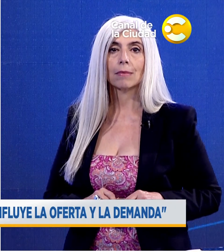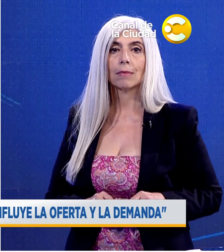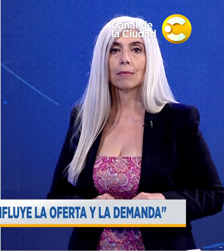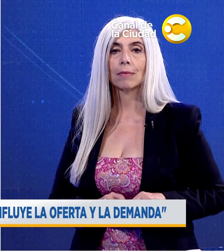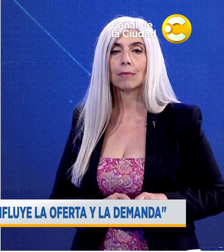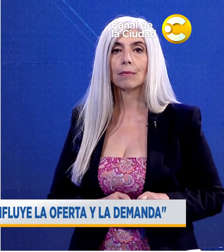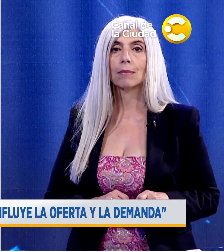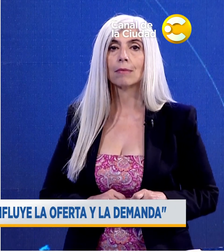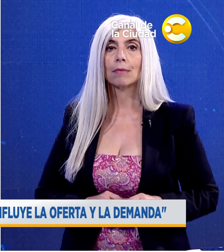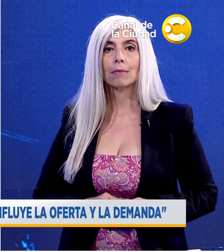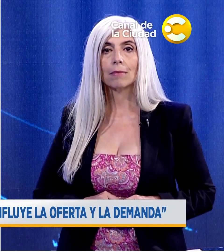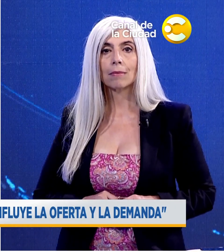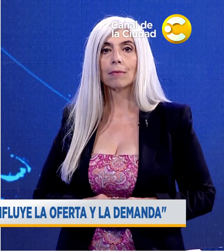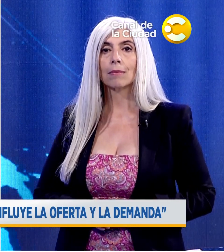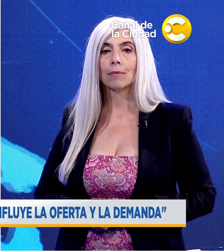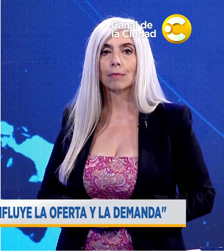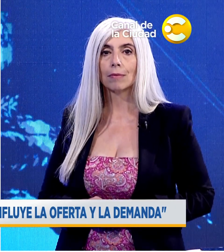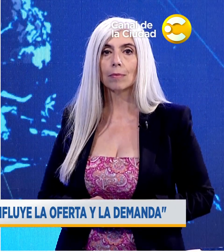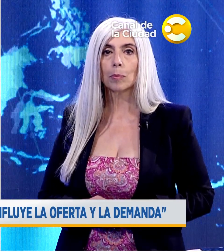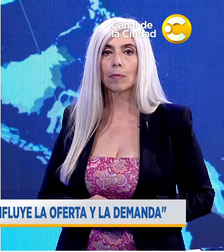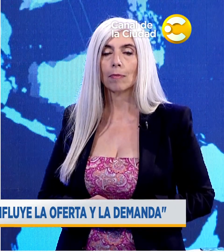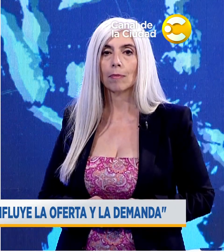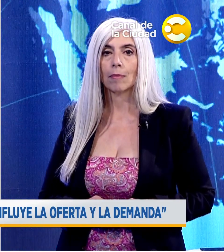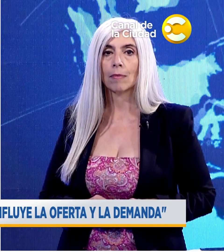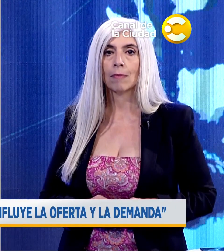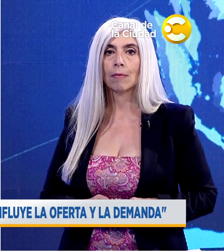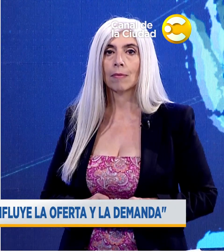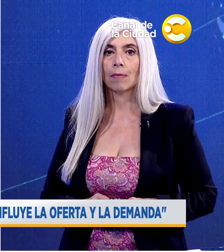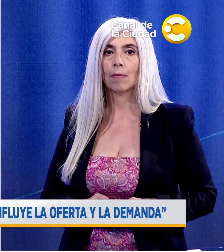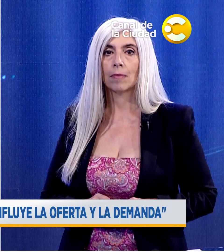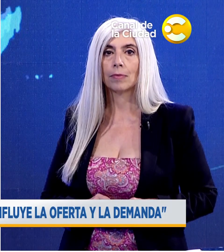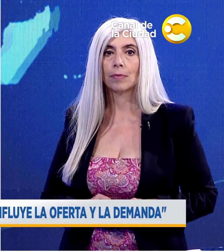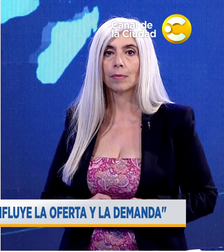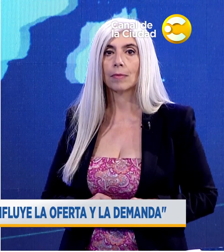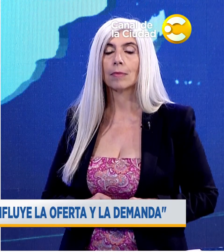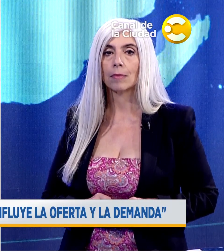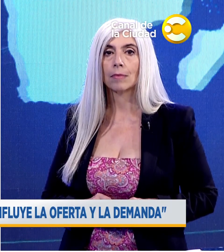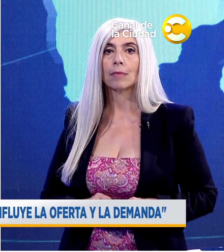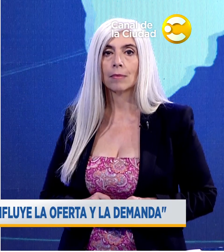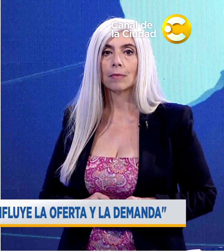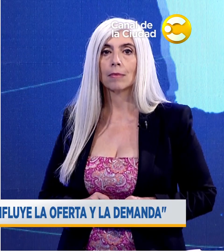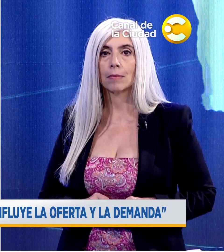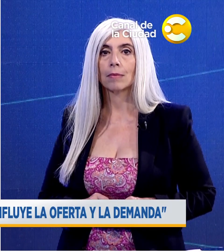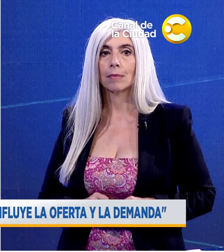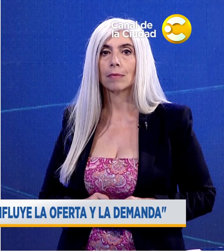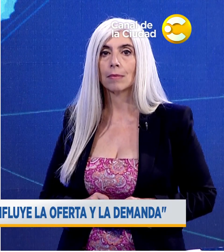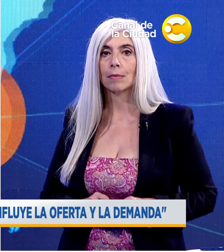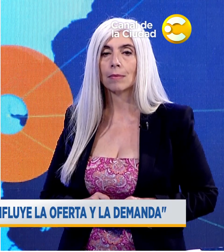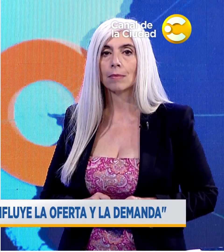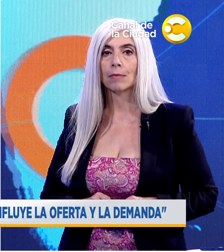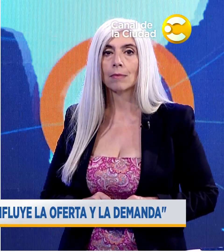Por supuesto, hay una primer fuerza que todos conocen, que es la de la realidad económica que hablábamos antes. No hay nadie que quiera